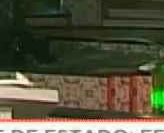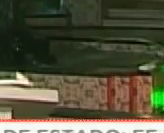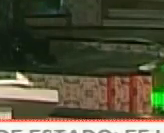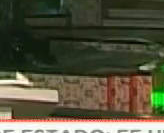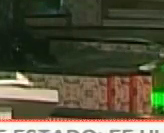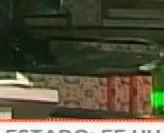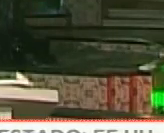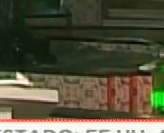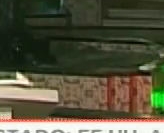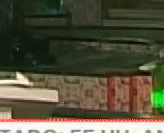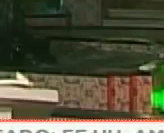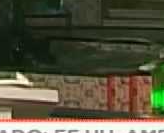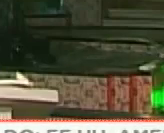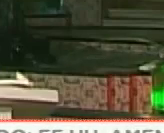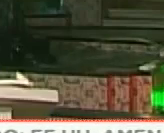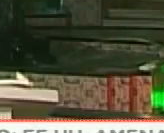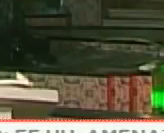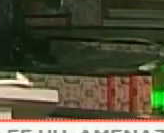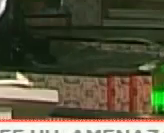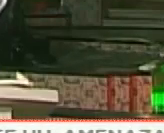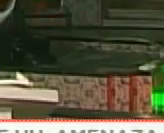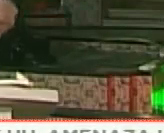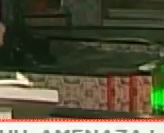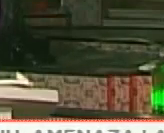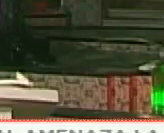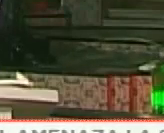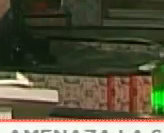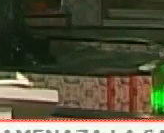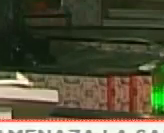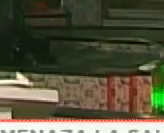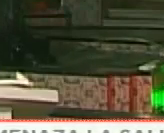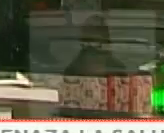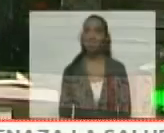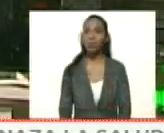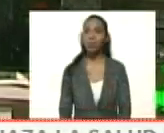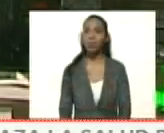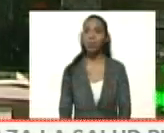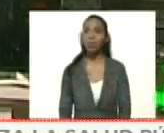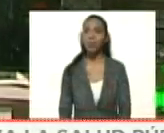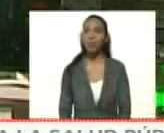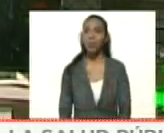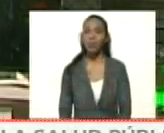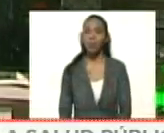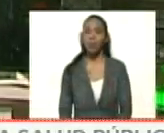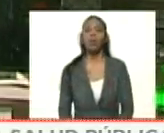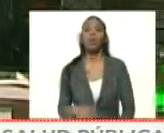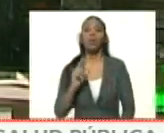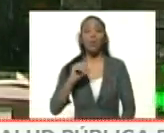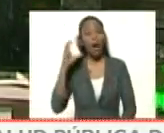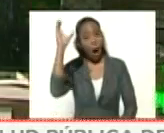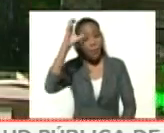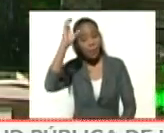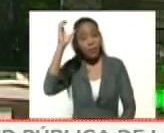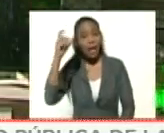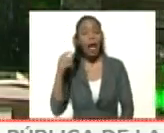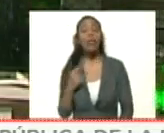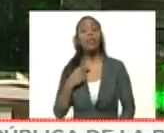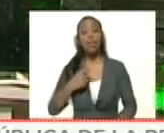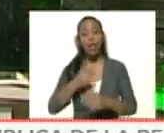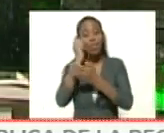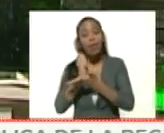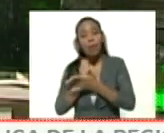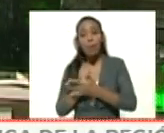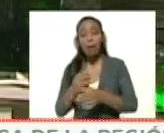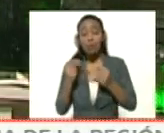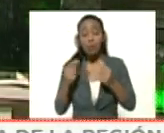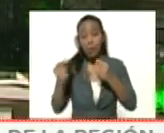Y en cuarto lugar, capacidad de camas para atender los casos leves, los casos moderados y capacidad de camas de terapia intensiva